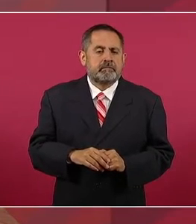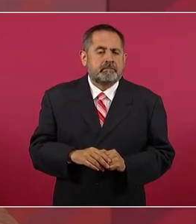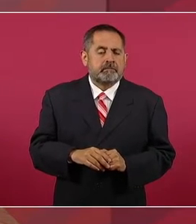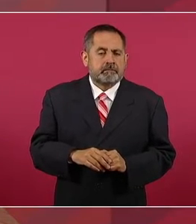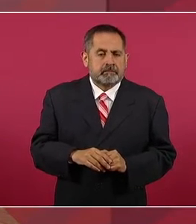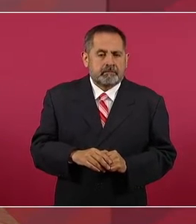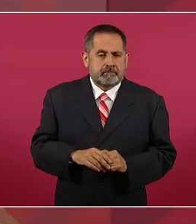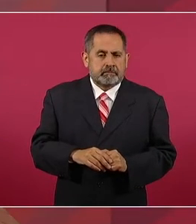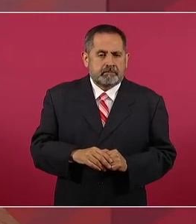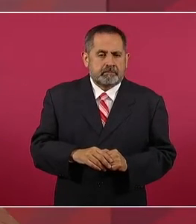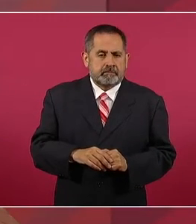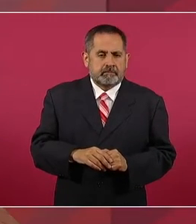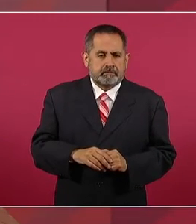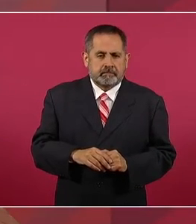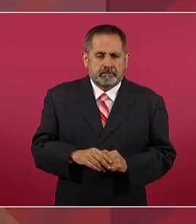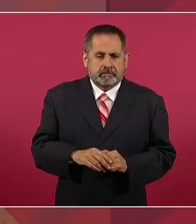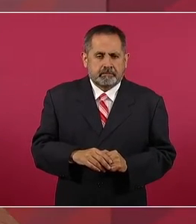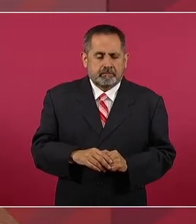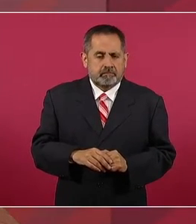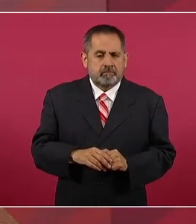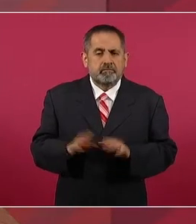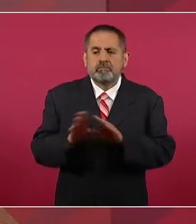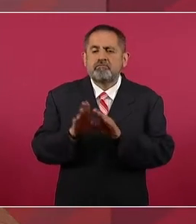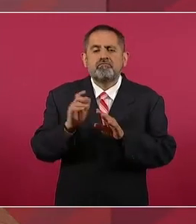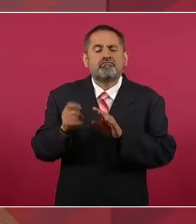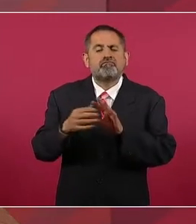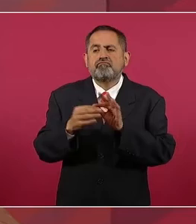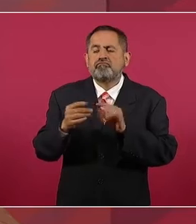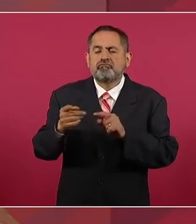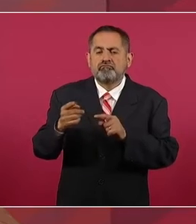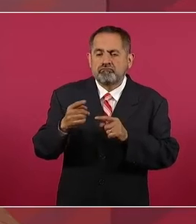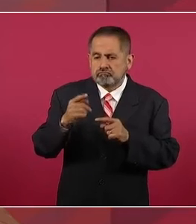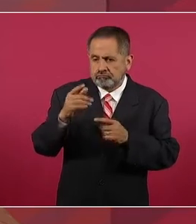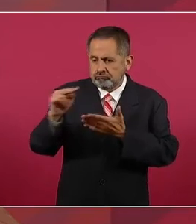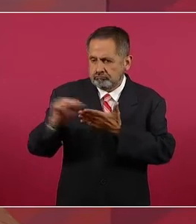De el manejo de una